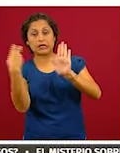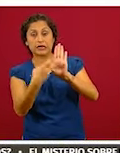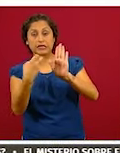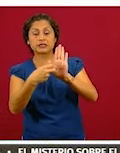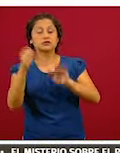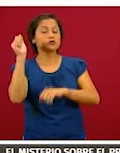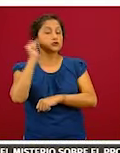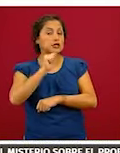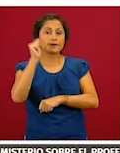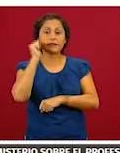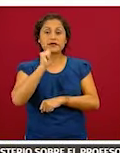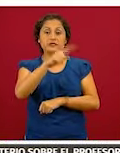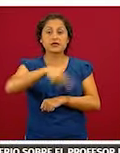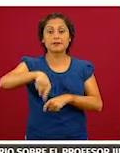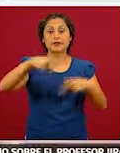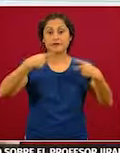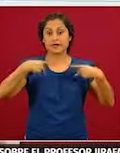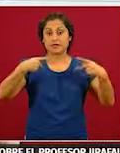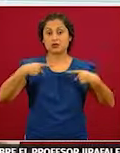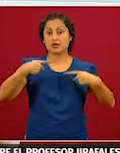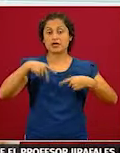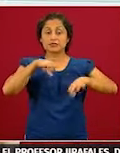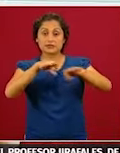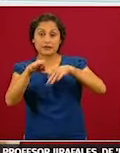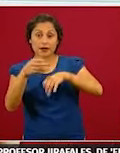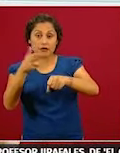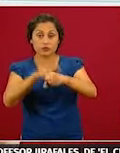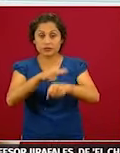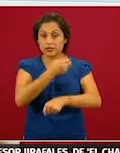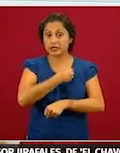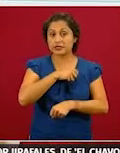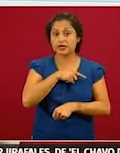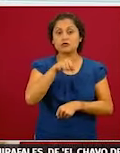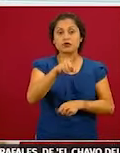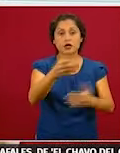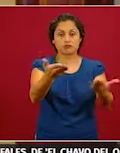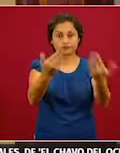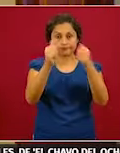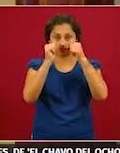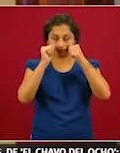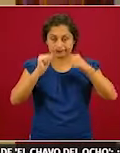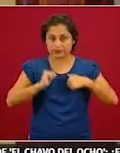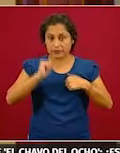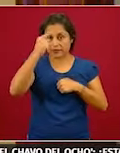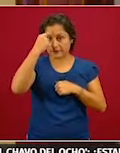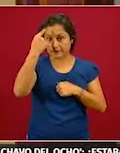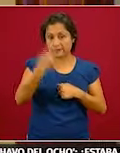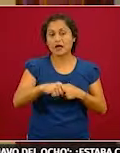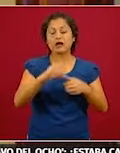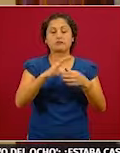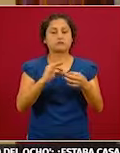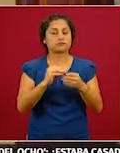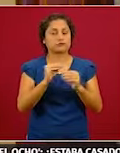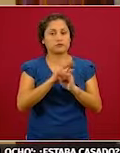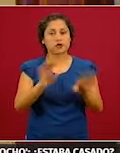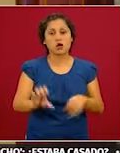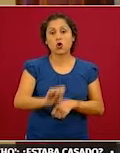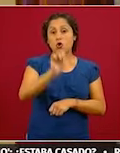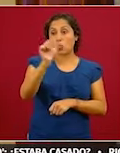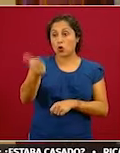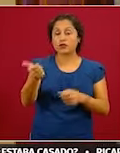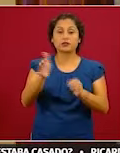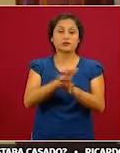salud, como un grupo como tal. Se tienen también en su momento panoramas enfocados a personas de mayores